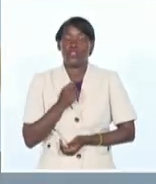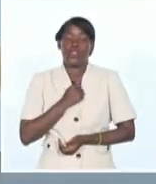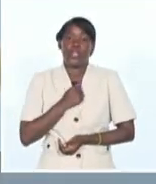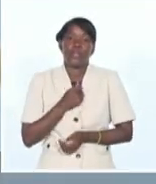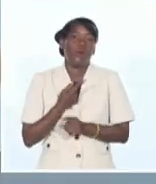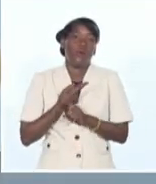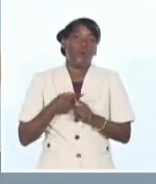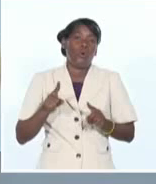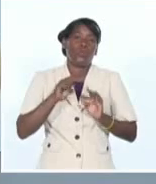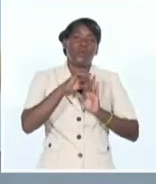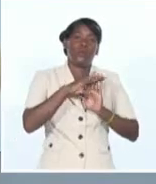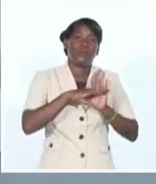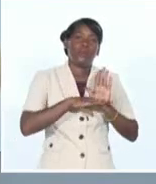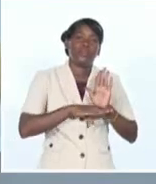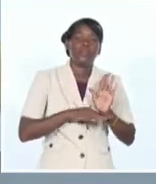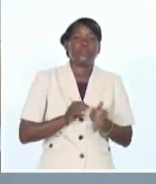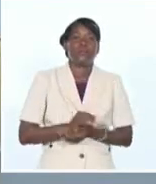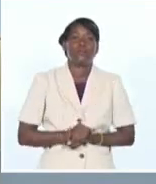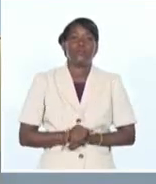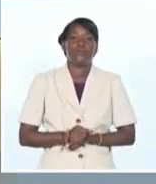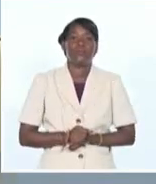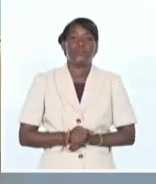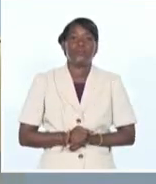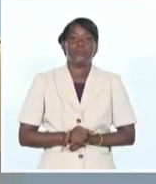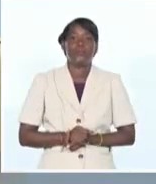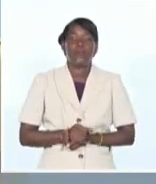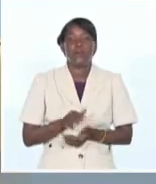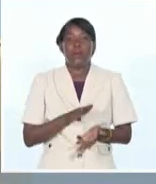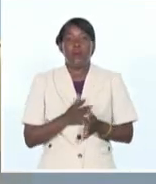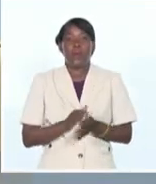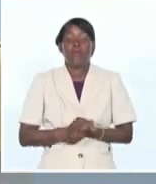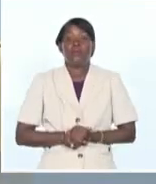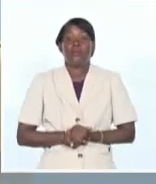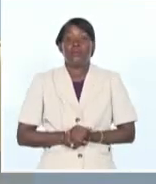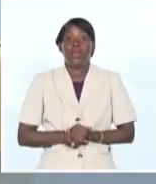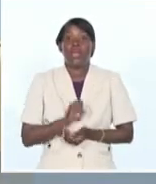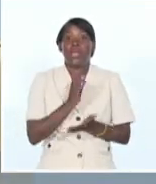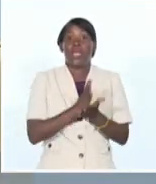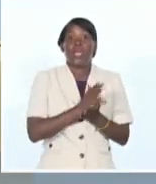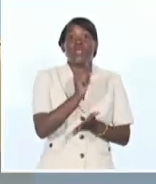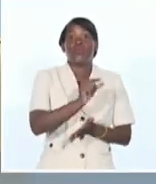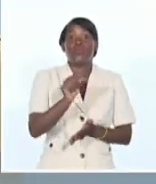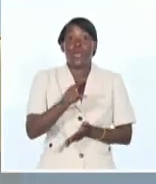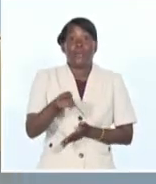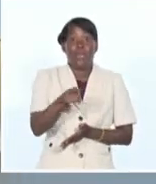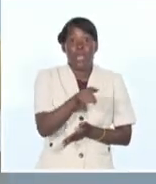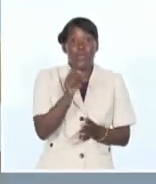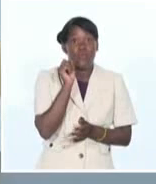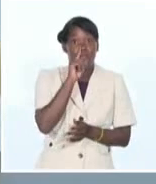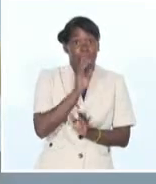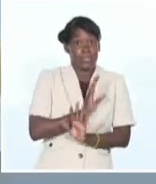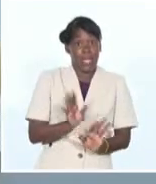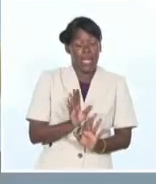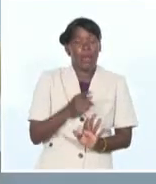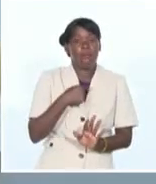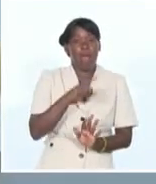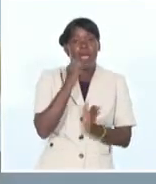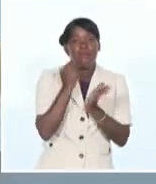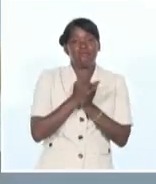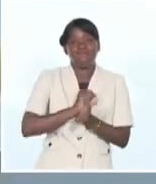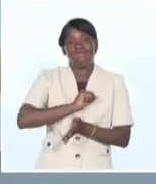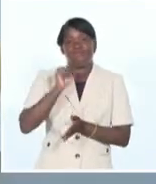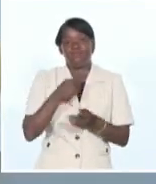más de 150 nuevos docentes graduados de este curso escolar a los claustros. Logramos tener los claustros